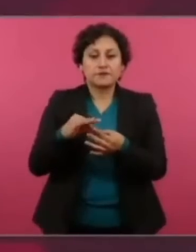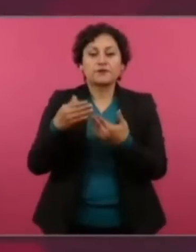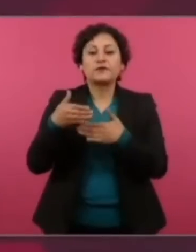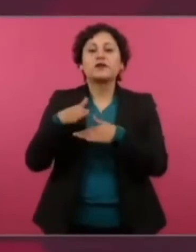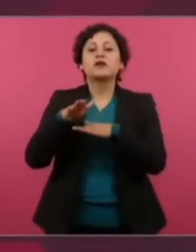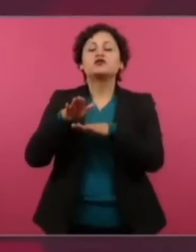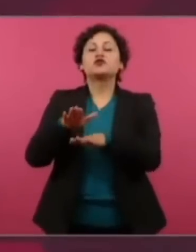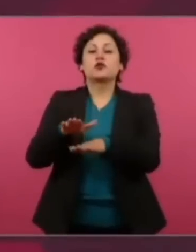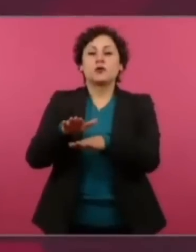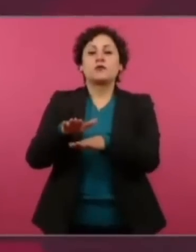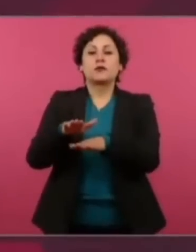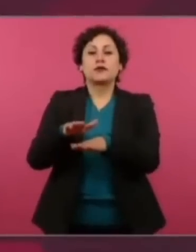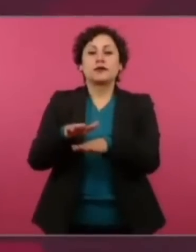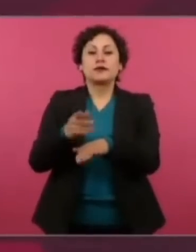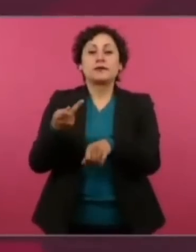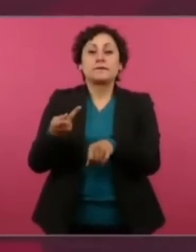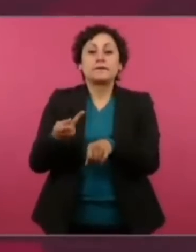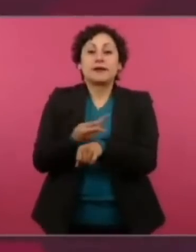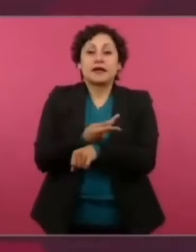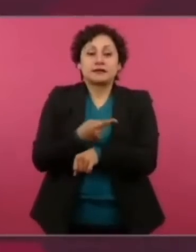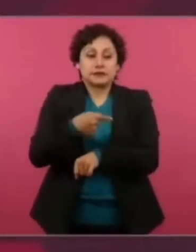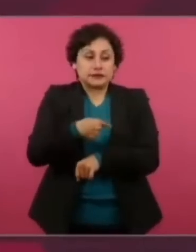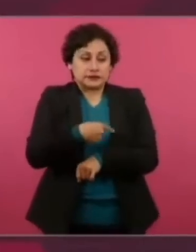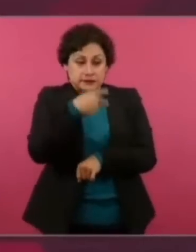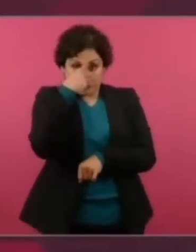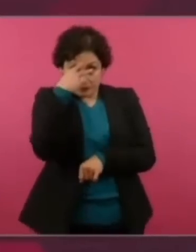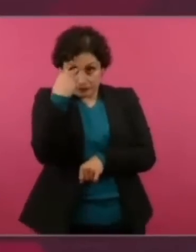sobre el riesgo que corría México